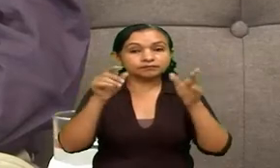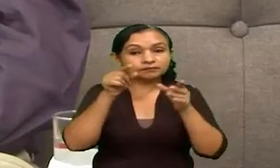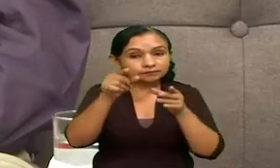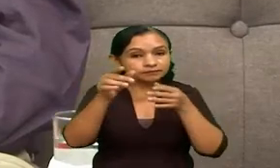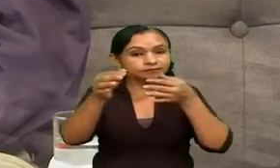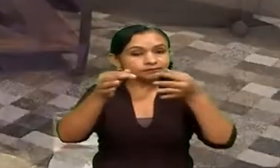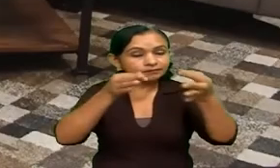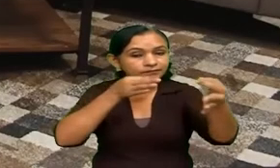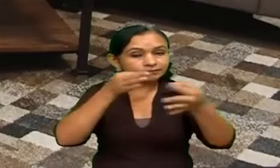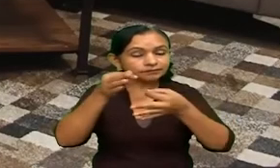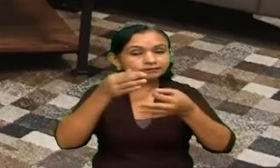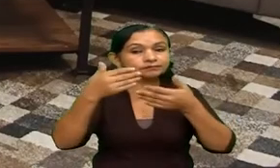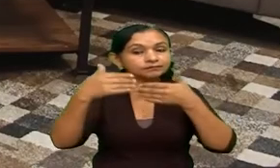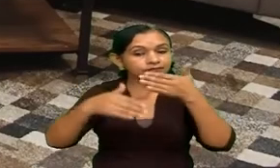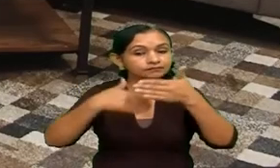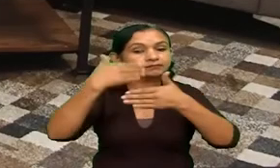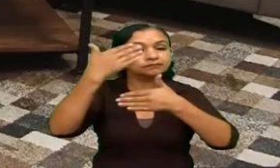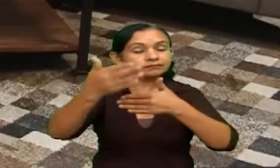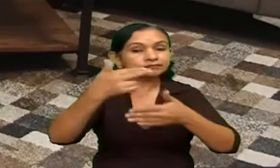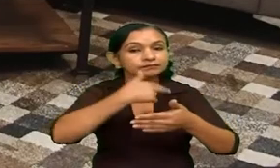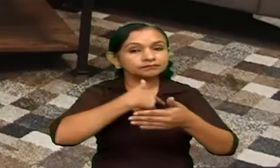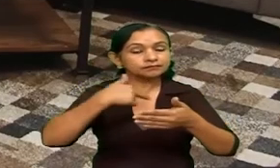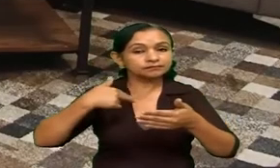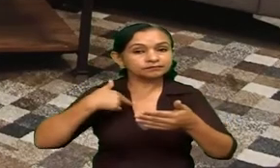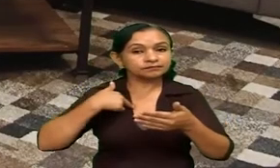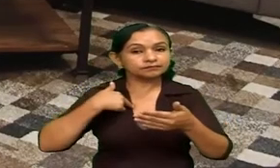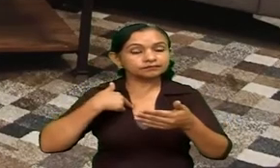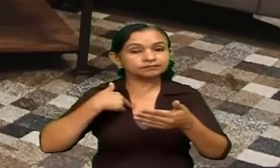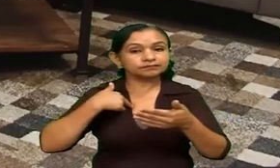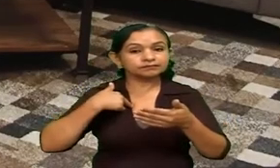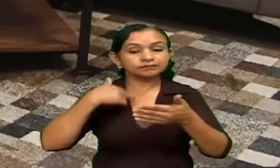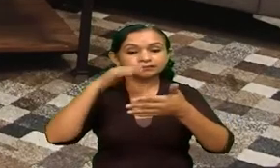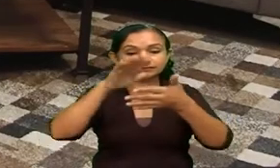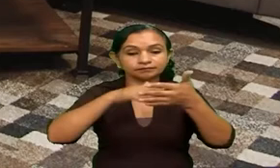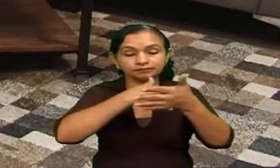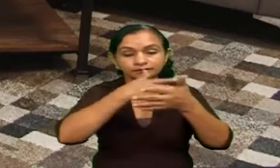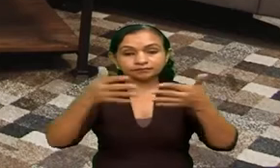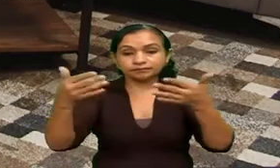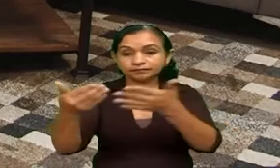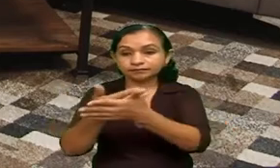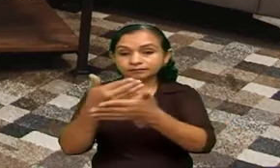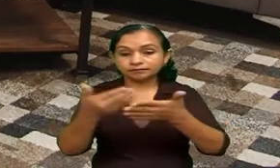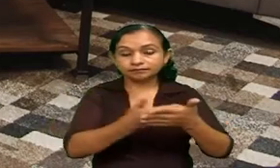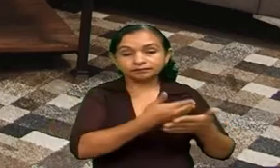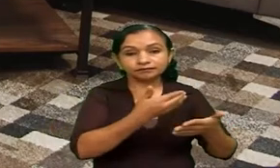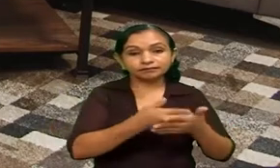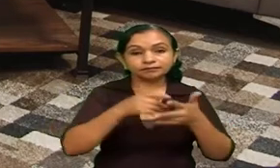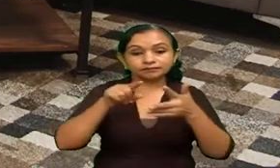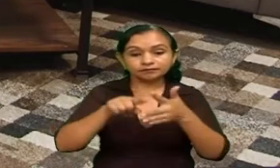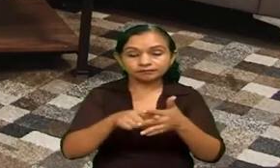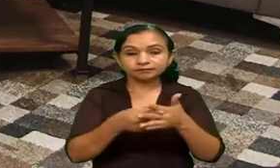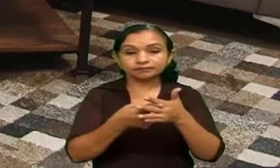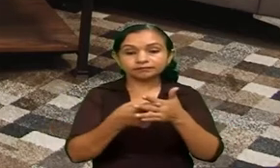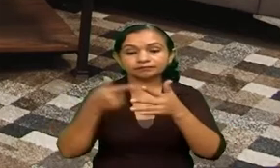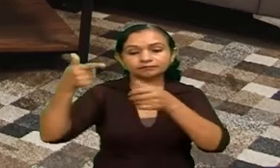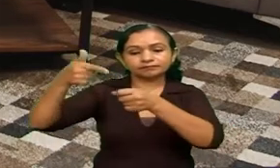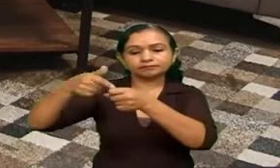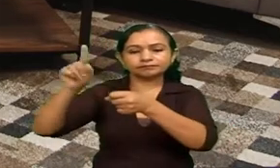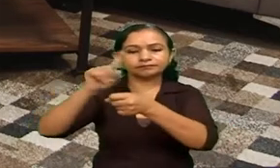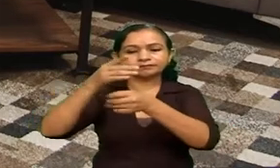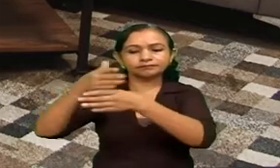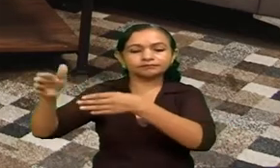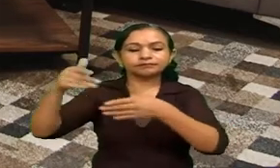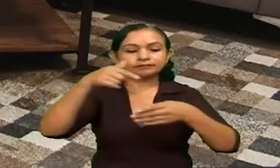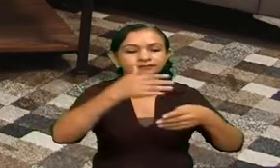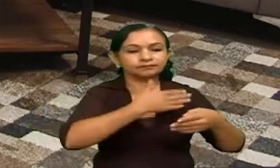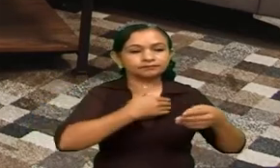pautas sobre lo que vendría posteriormente, que sería precisamente la matriz, renovación energética a partir de generación de energía limpia, ¿no?